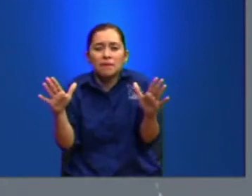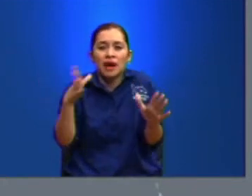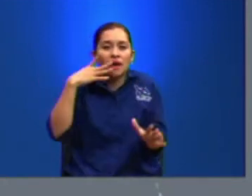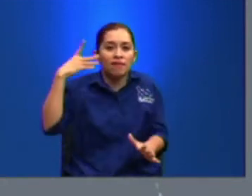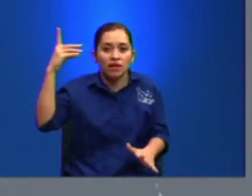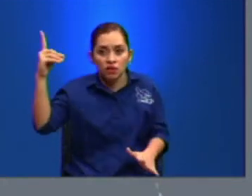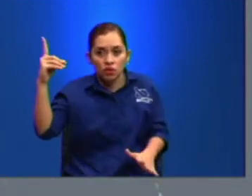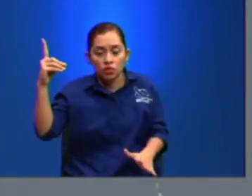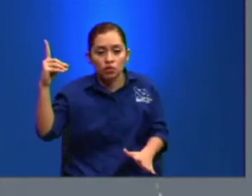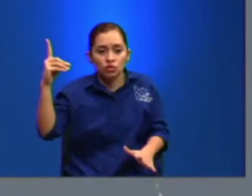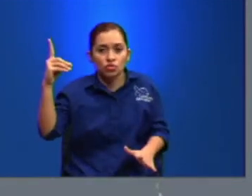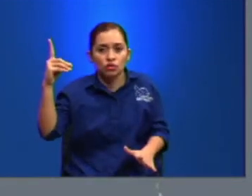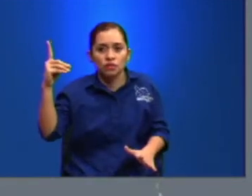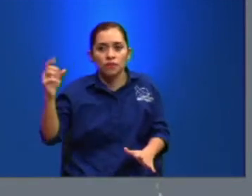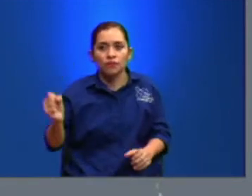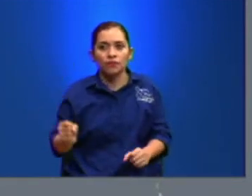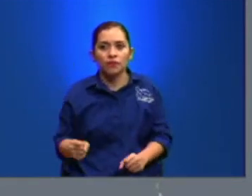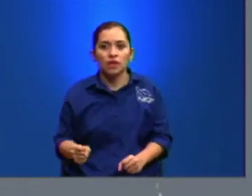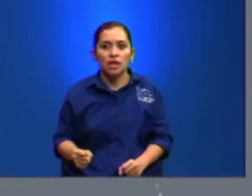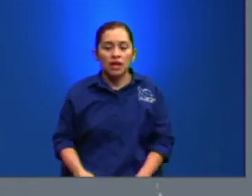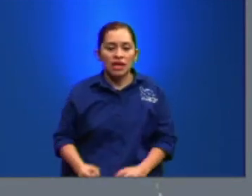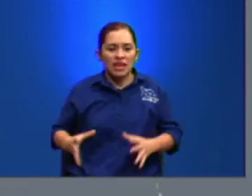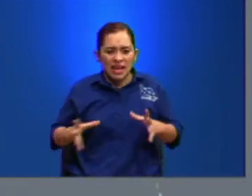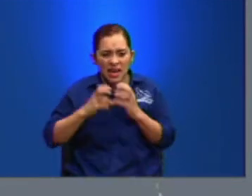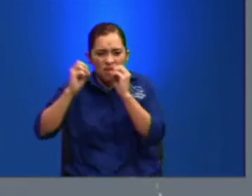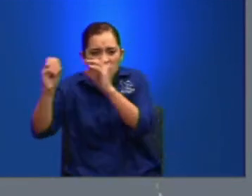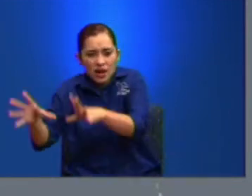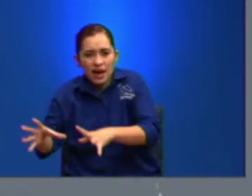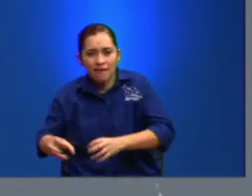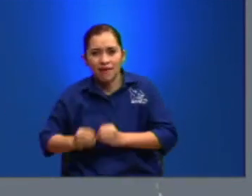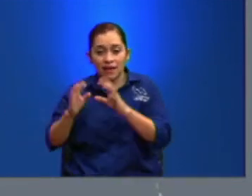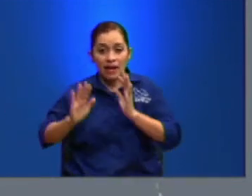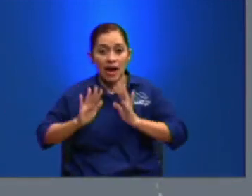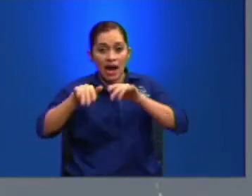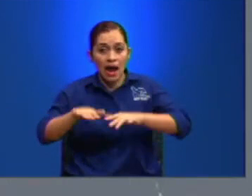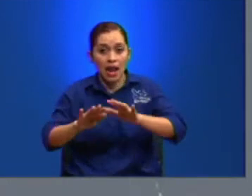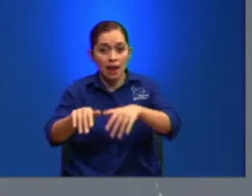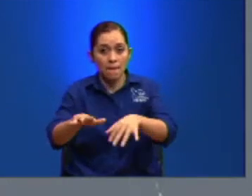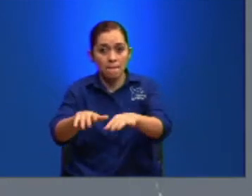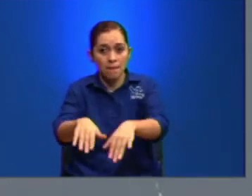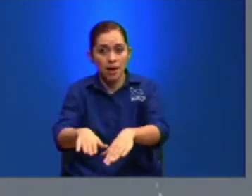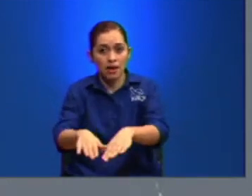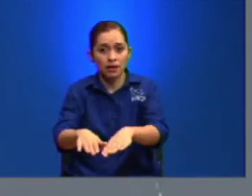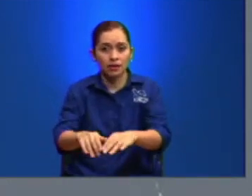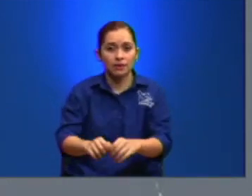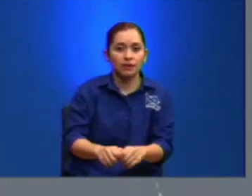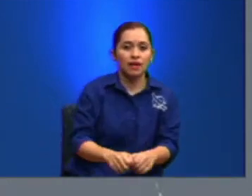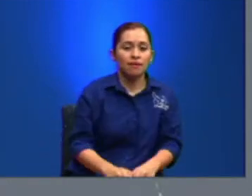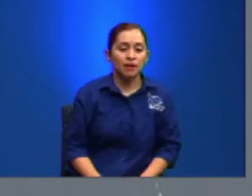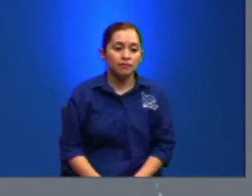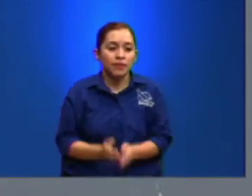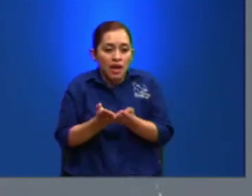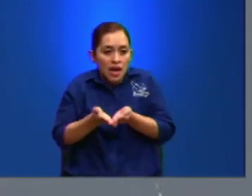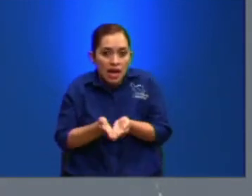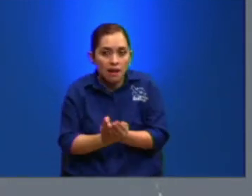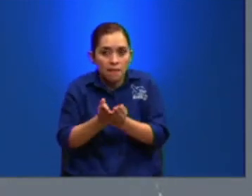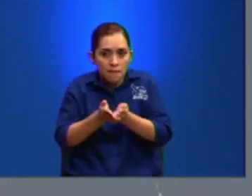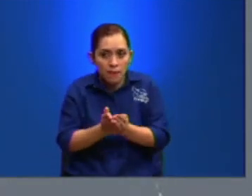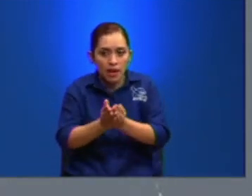había bajado a la bodega del barco se había acostado y dormía profundamente